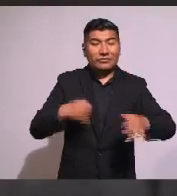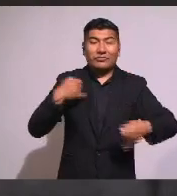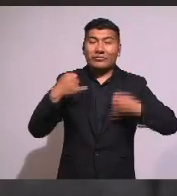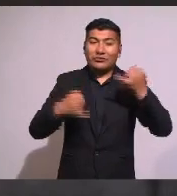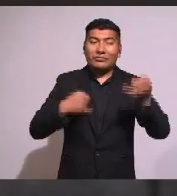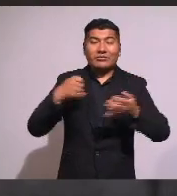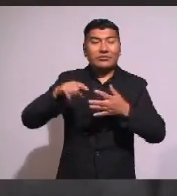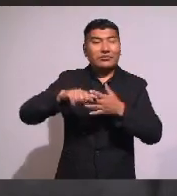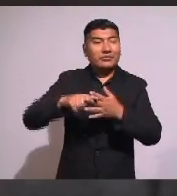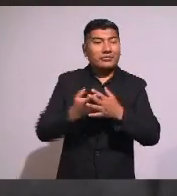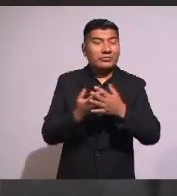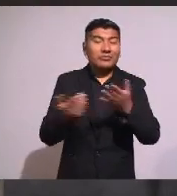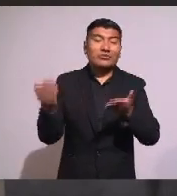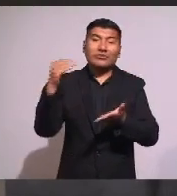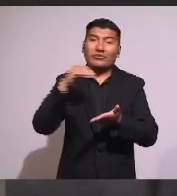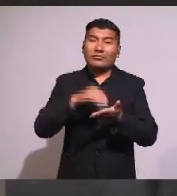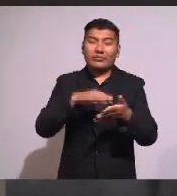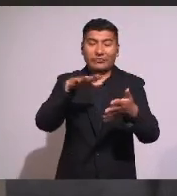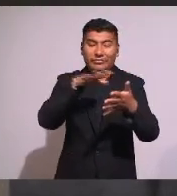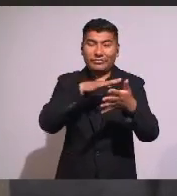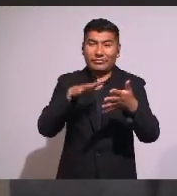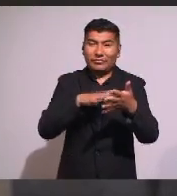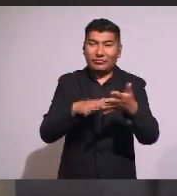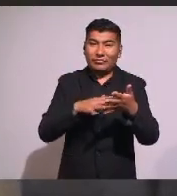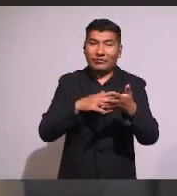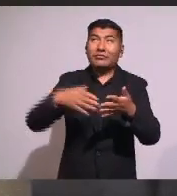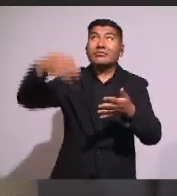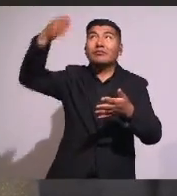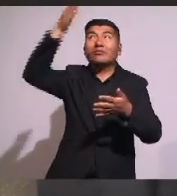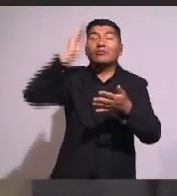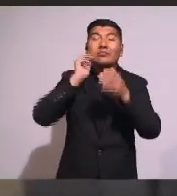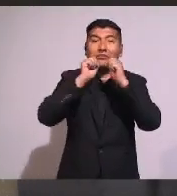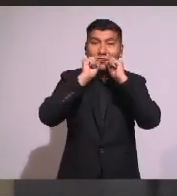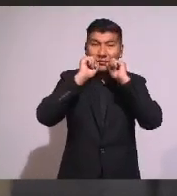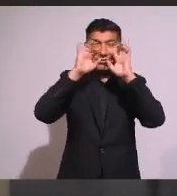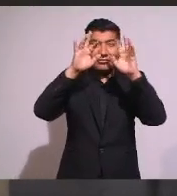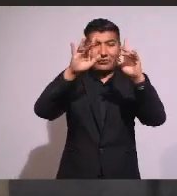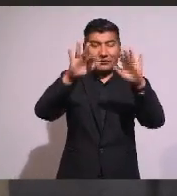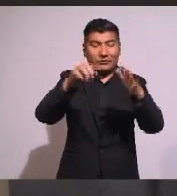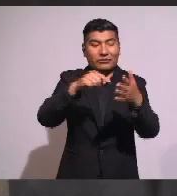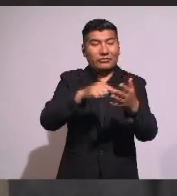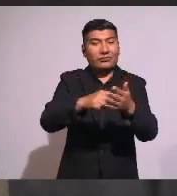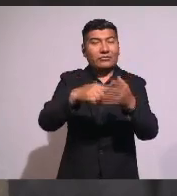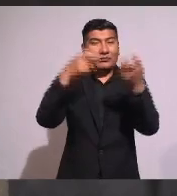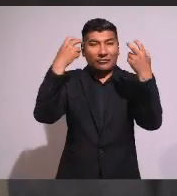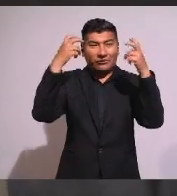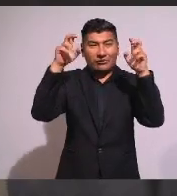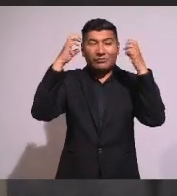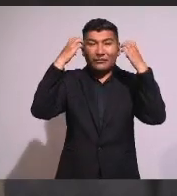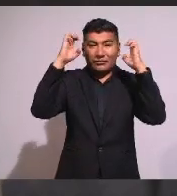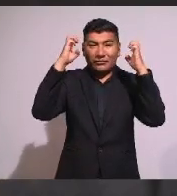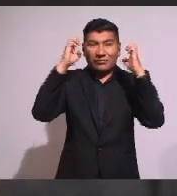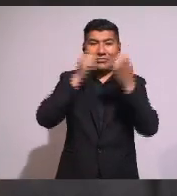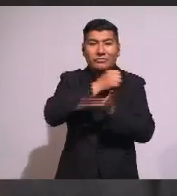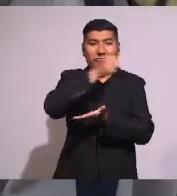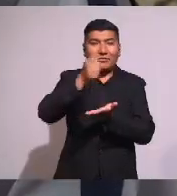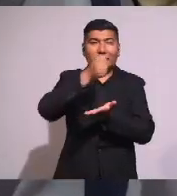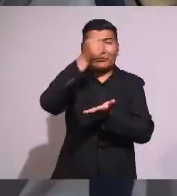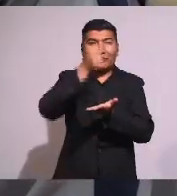que comenzarán nuevamente a estudiar. Que Dios bendiga esta labor educativa. Amén.